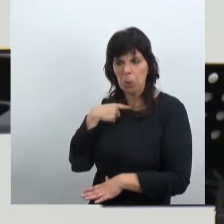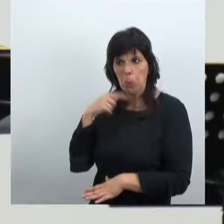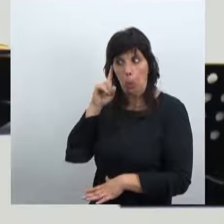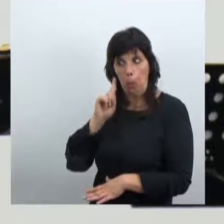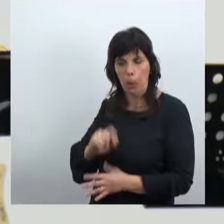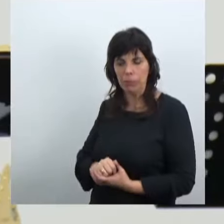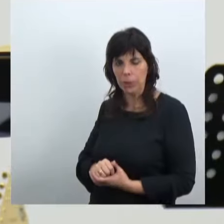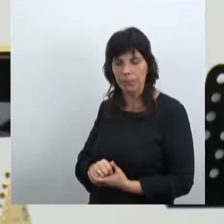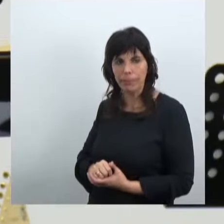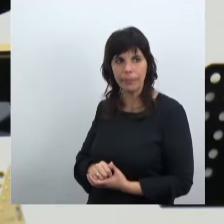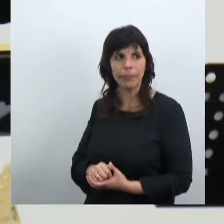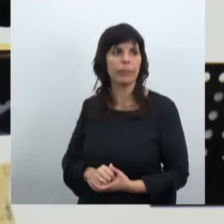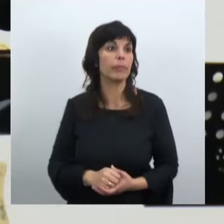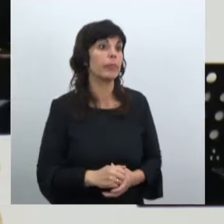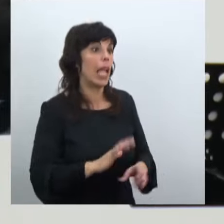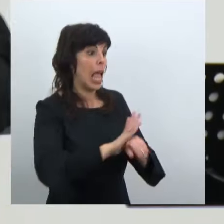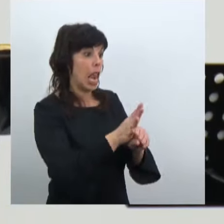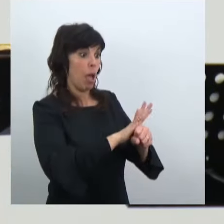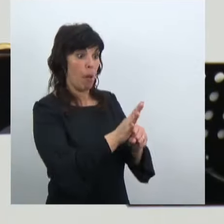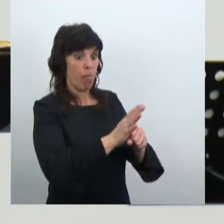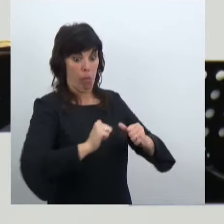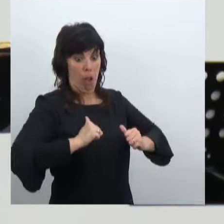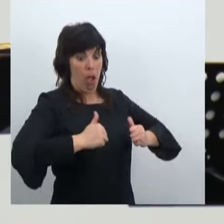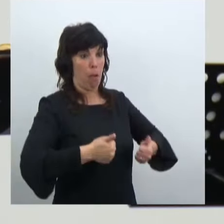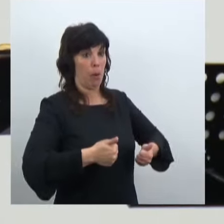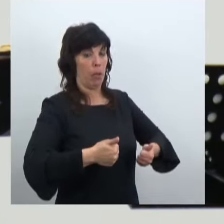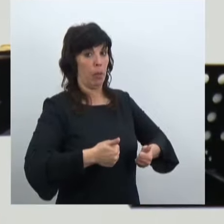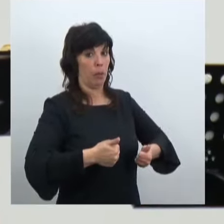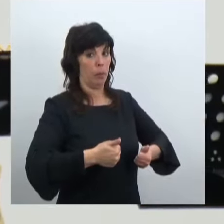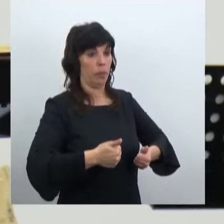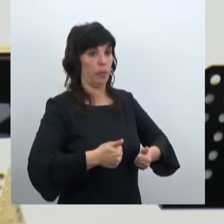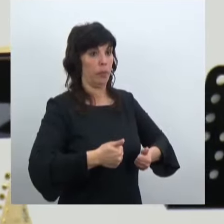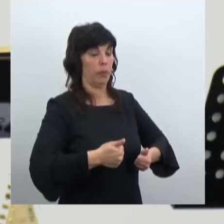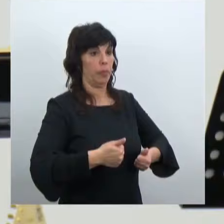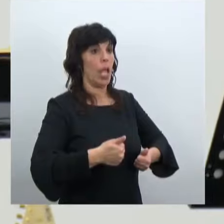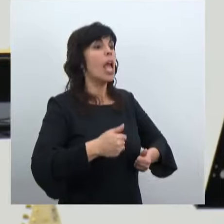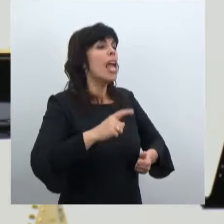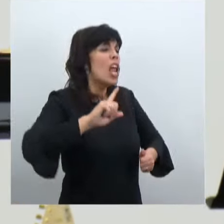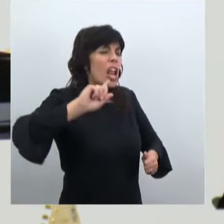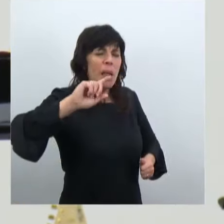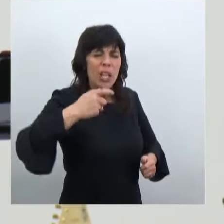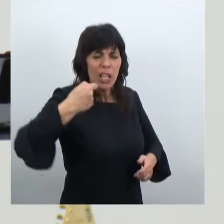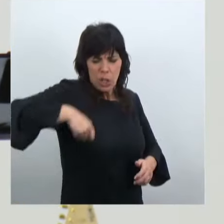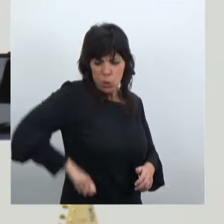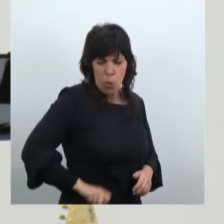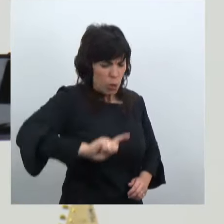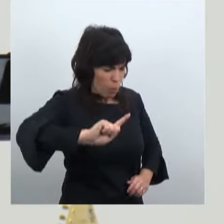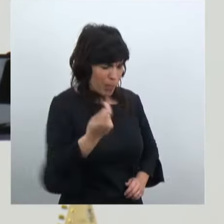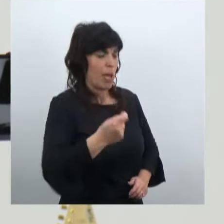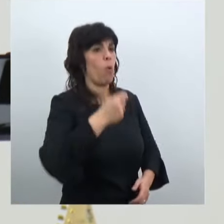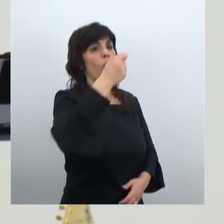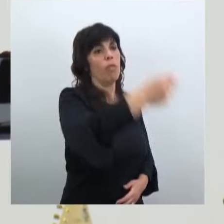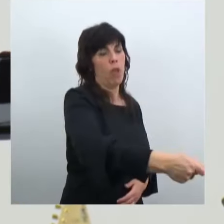Y dijo, al principio de la pandemia le traímos nuestra primera primicia. Y usted